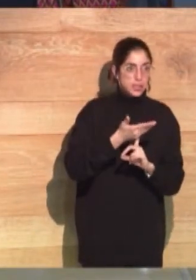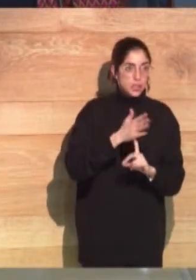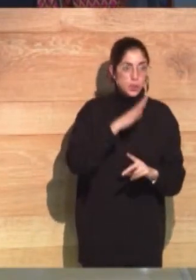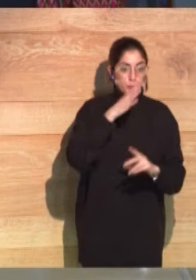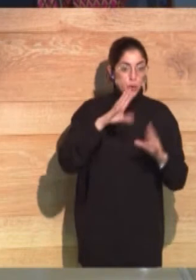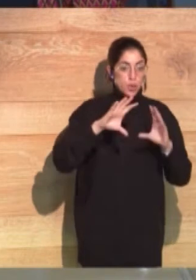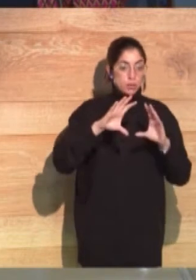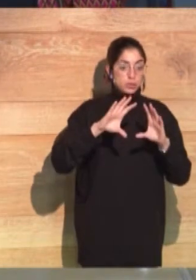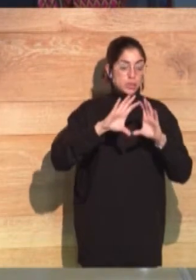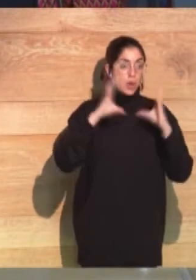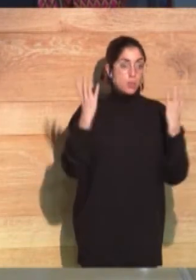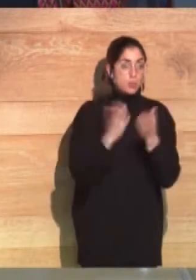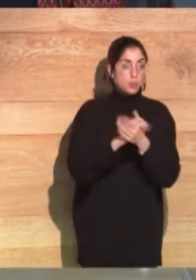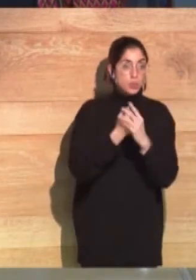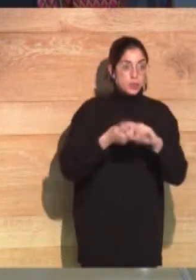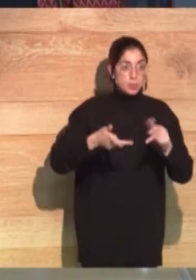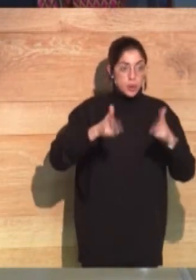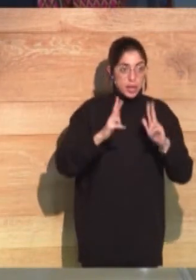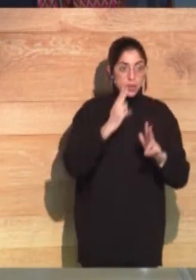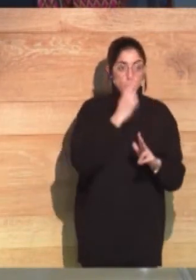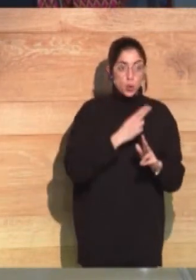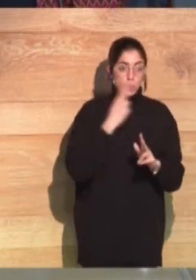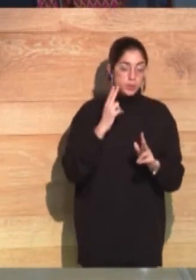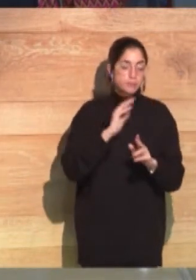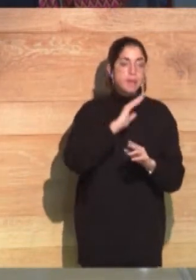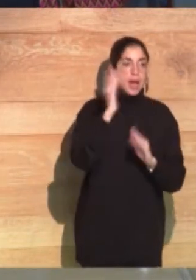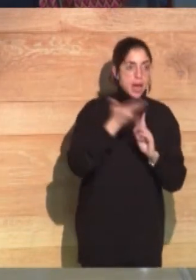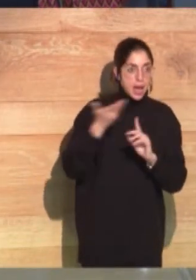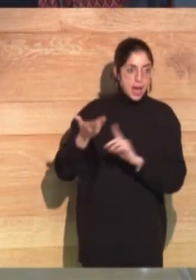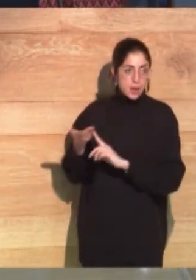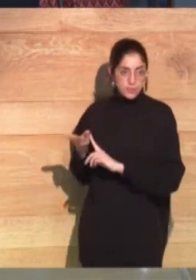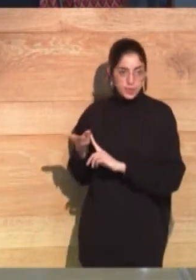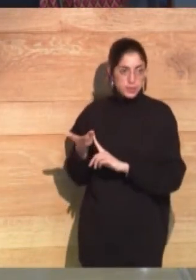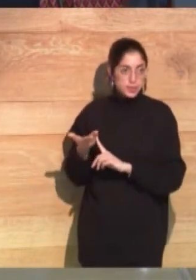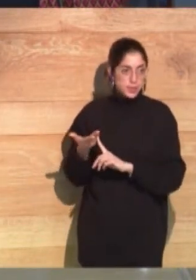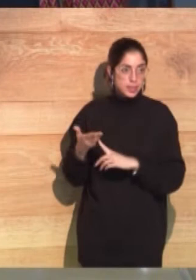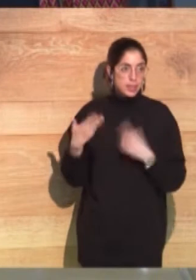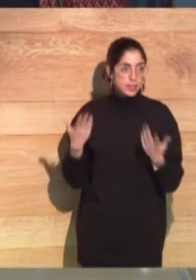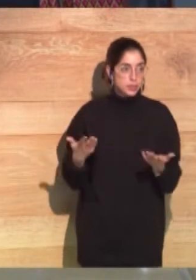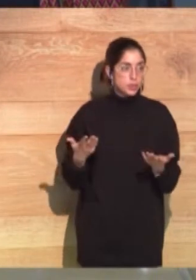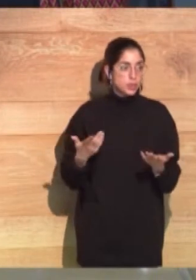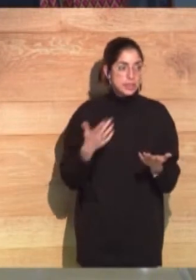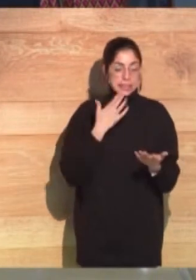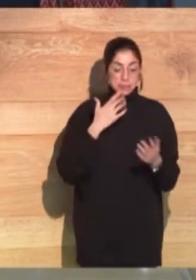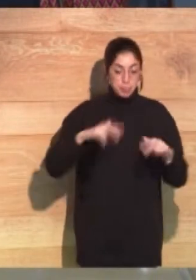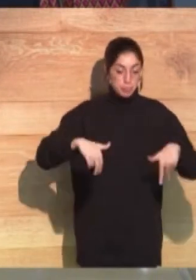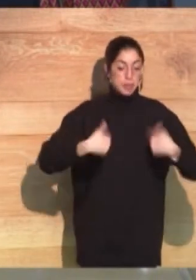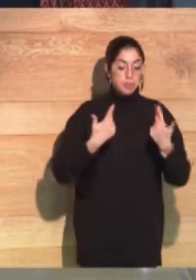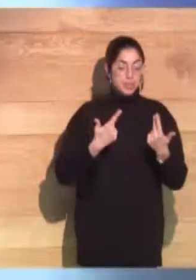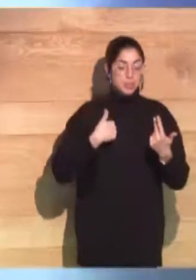los compromisos globales con la democracia. Y y, si me permiten decirlo de esta forma,